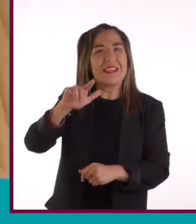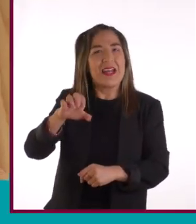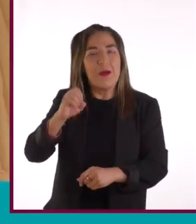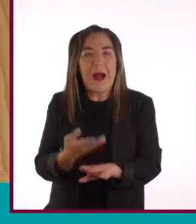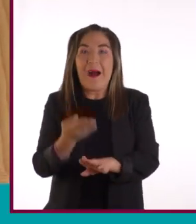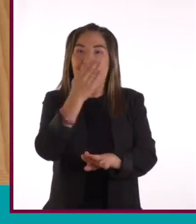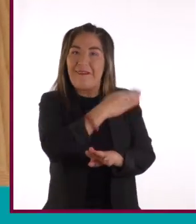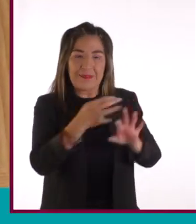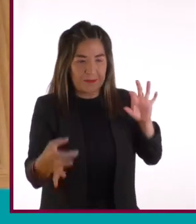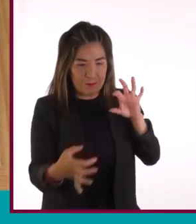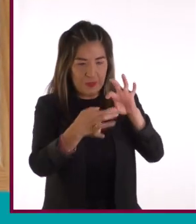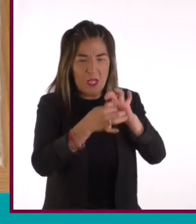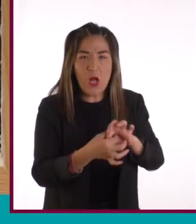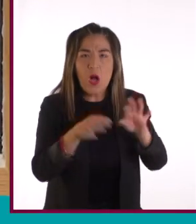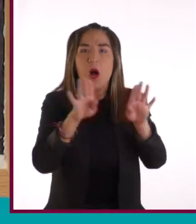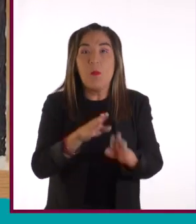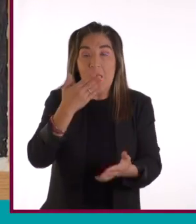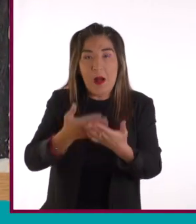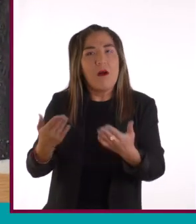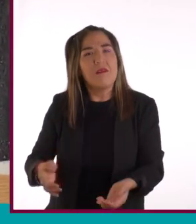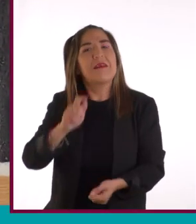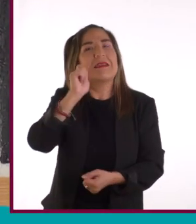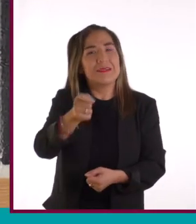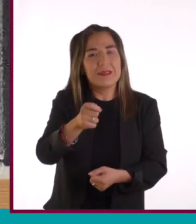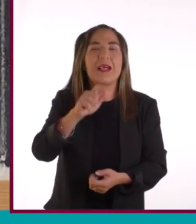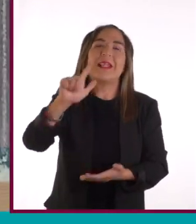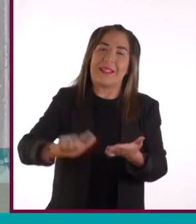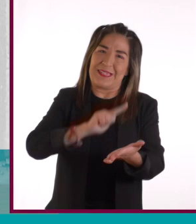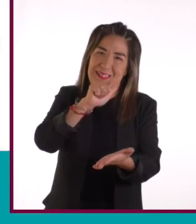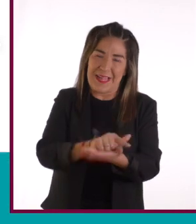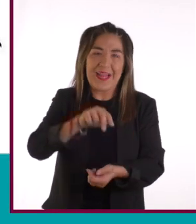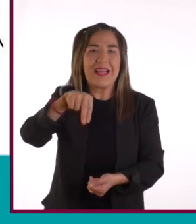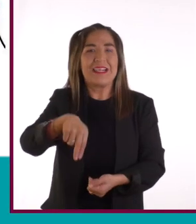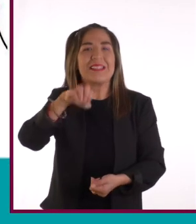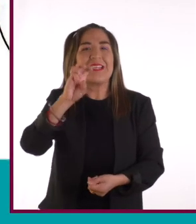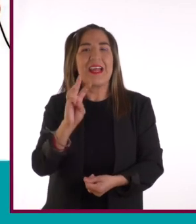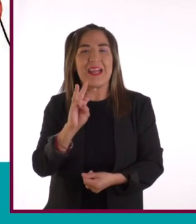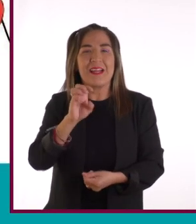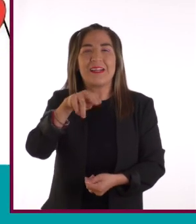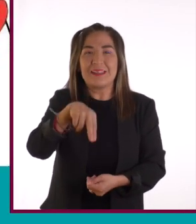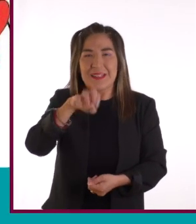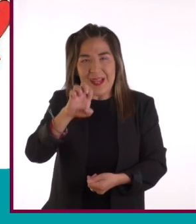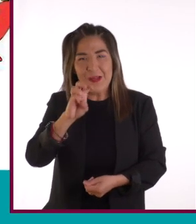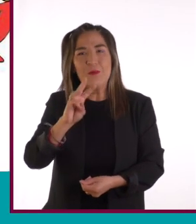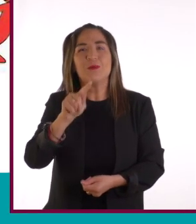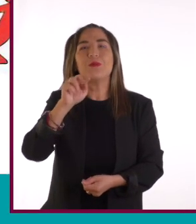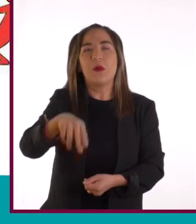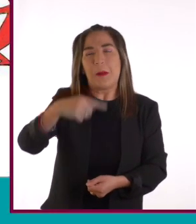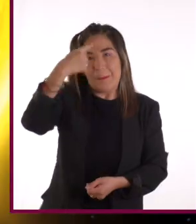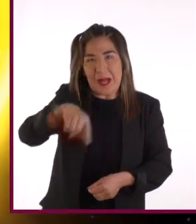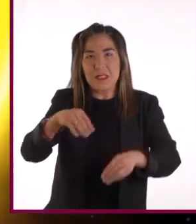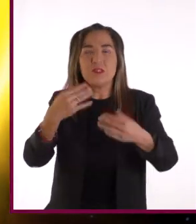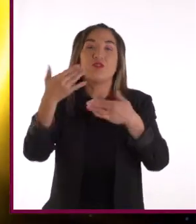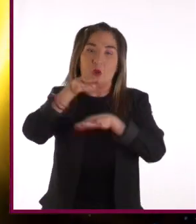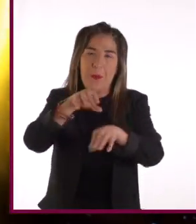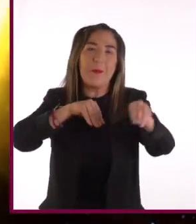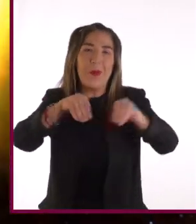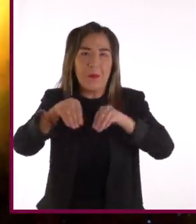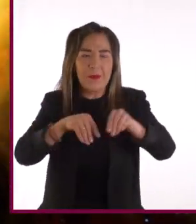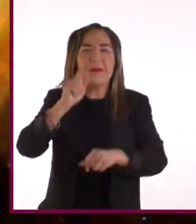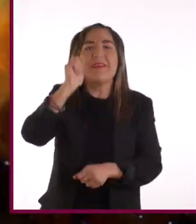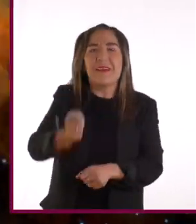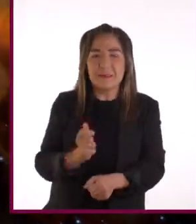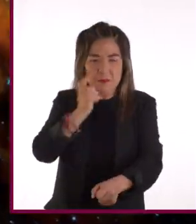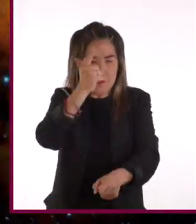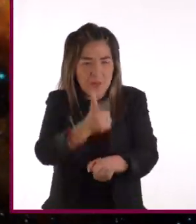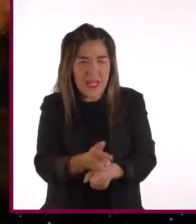Galileo, lo que le permitió desarrollar lo que hoy conocemos como las leyes de Newton sobre el movimiento. Con esto, Newton